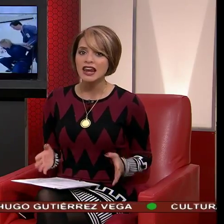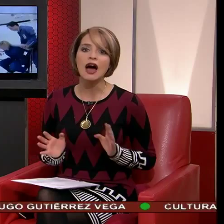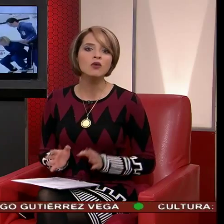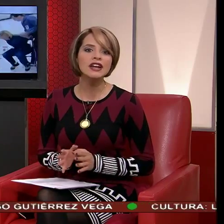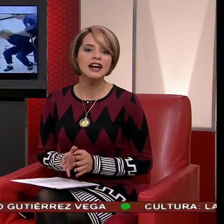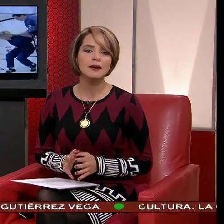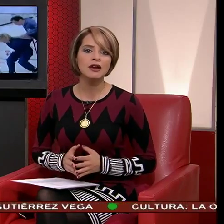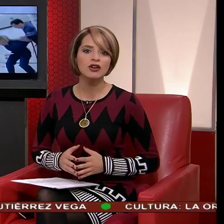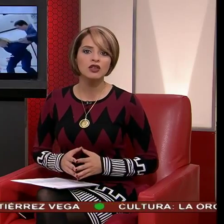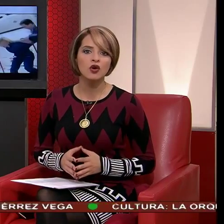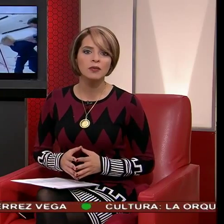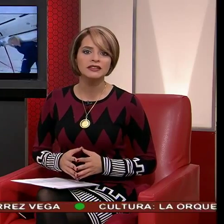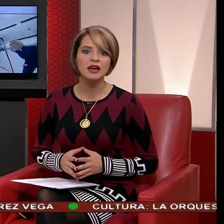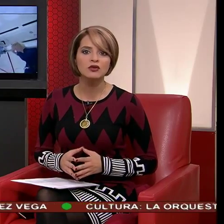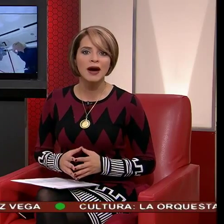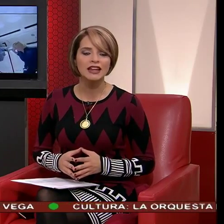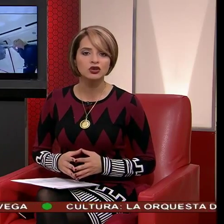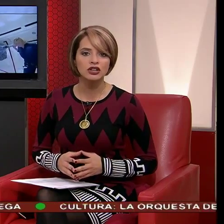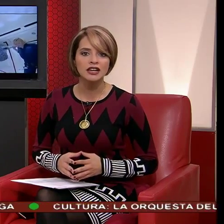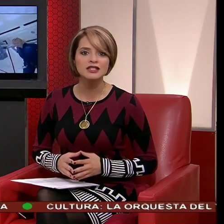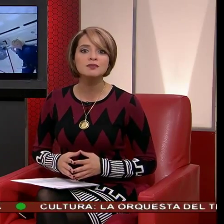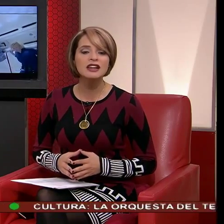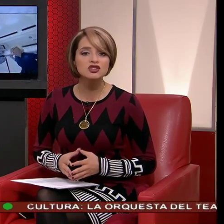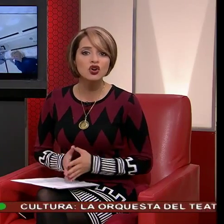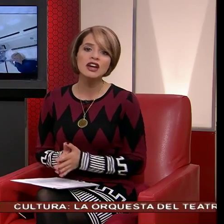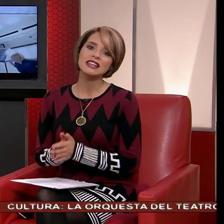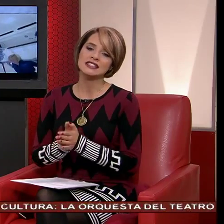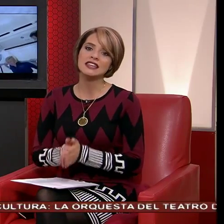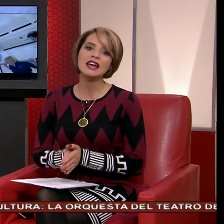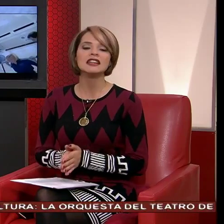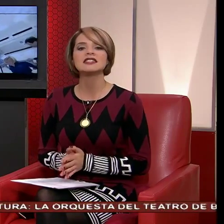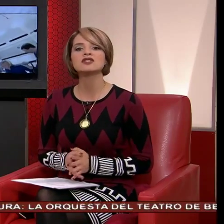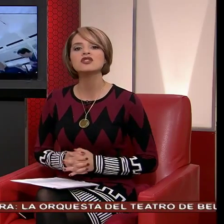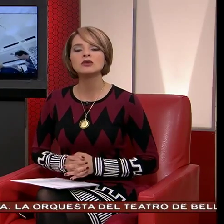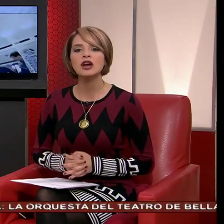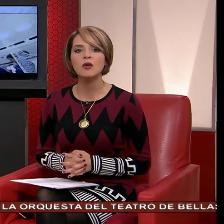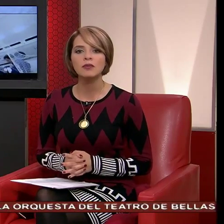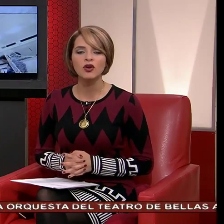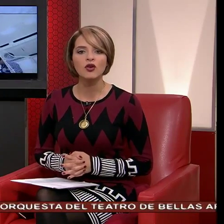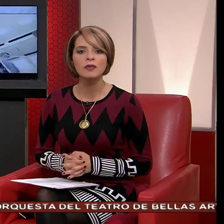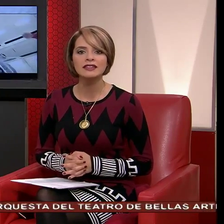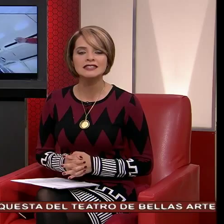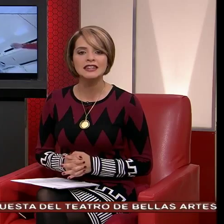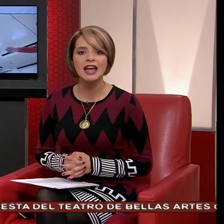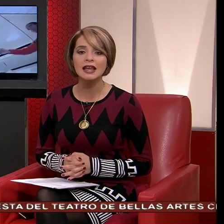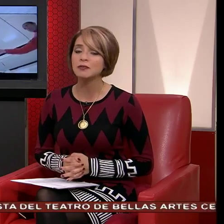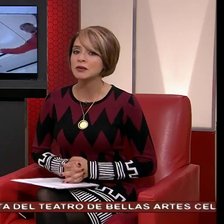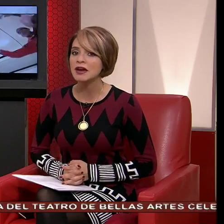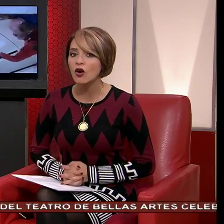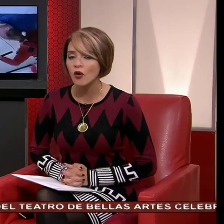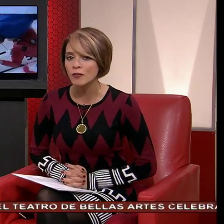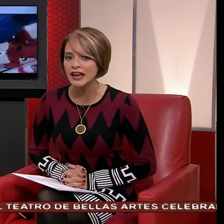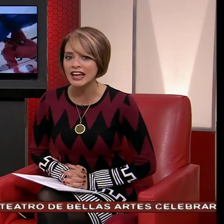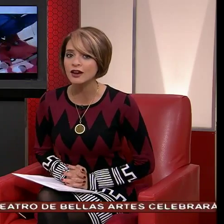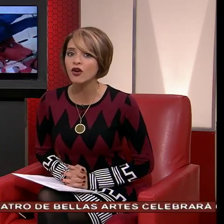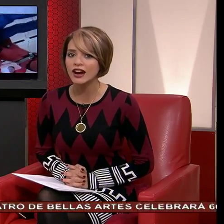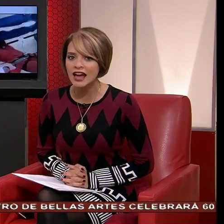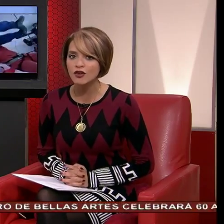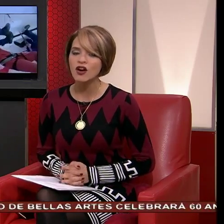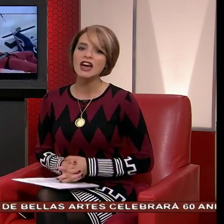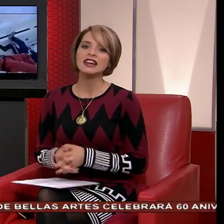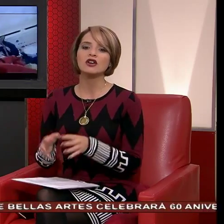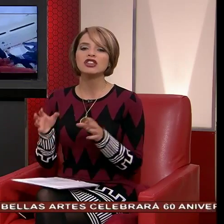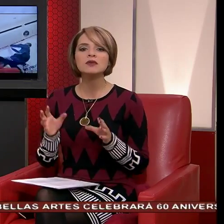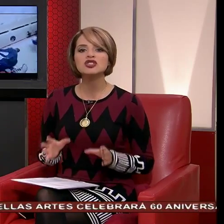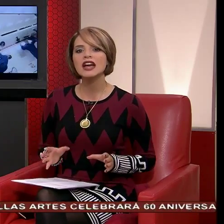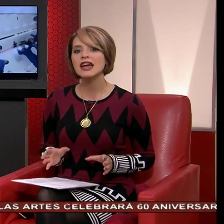Williams, la única que había logrado completar un maratón en el espacio. Si este astronauta lo completa, sería el primer hombre en